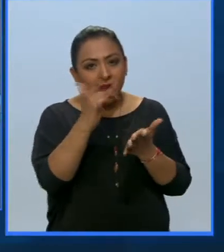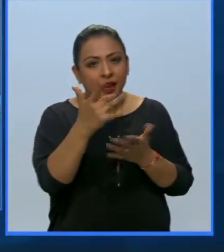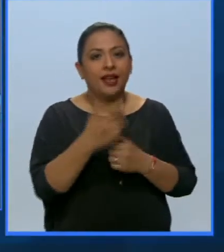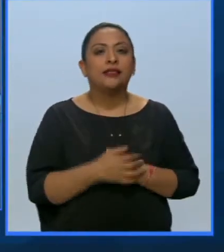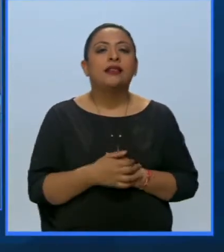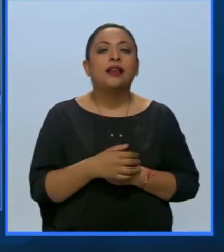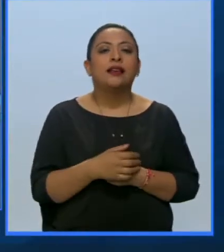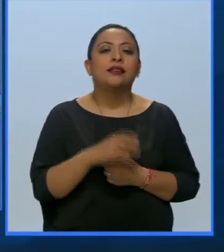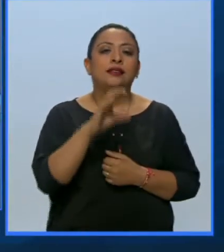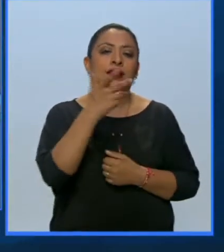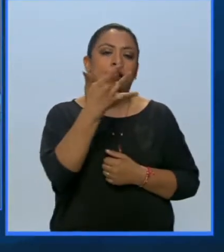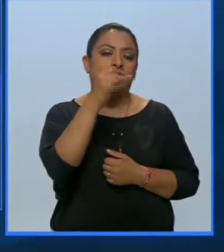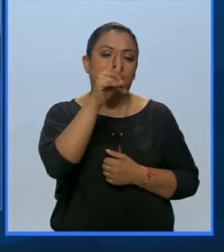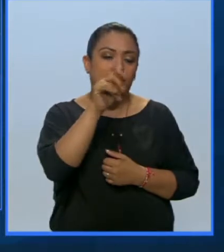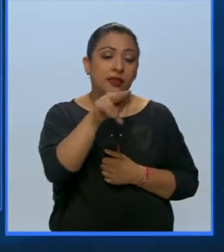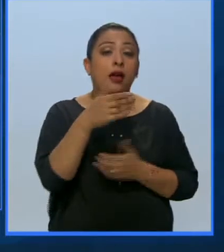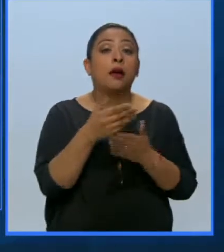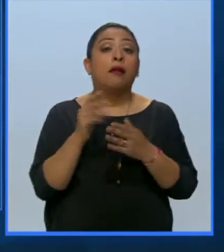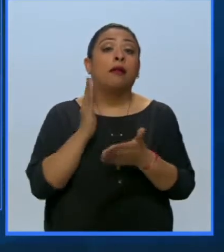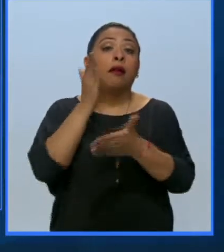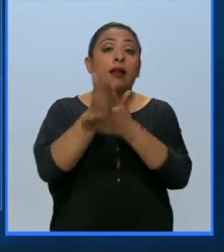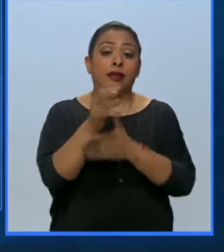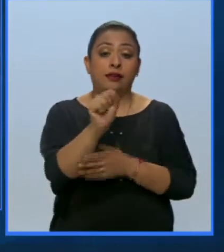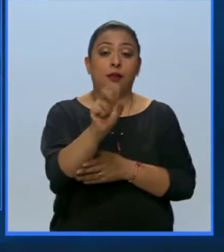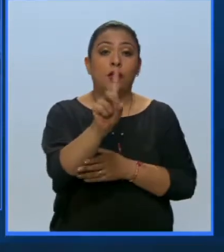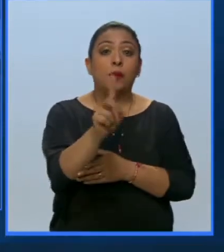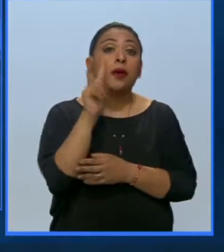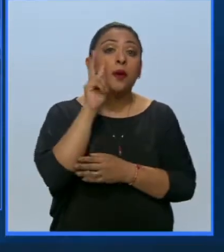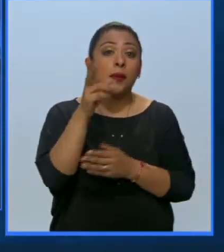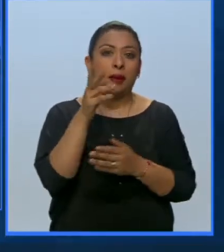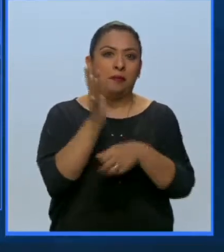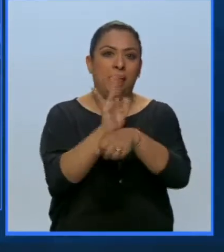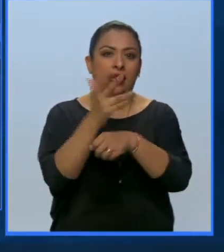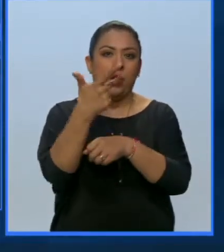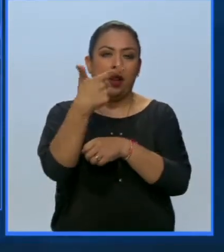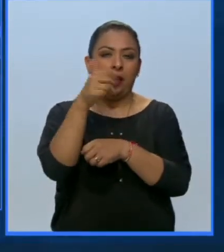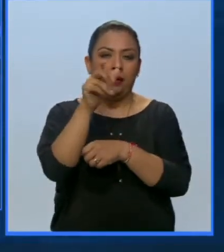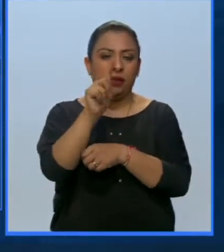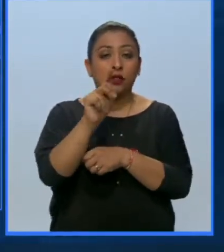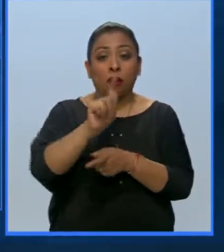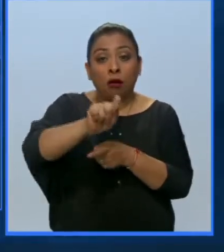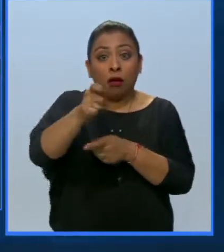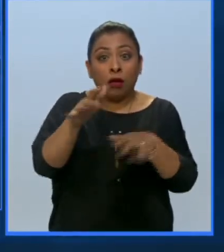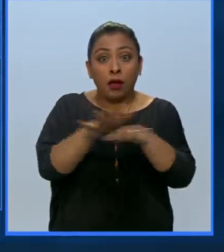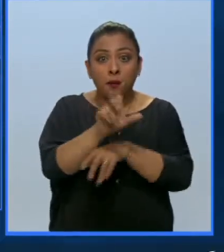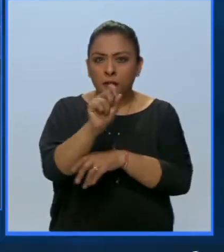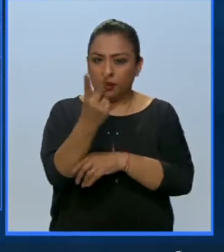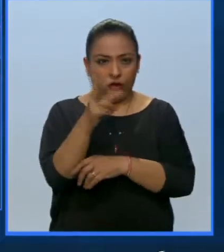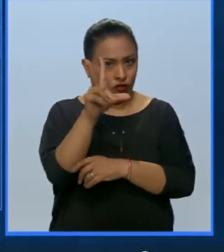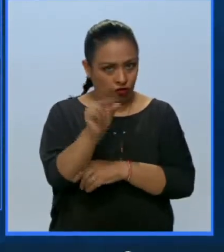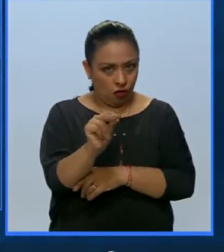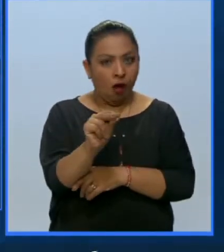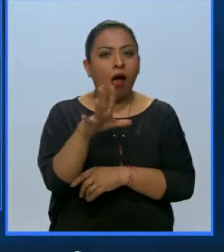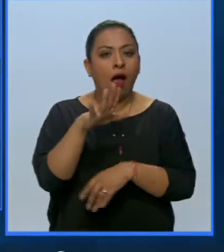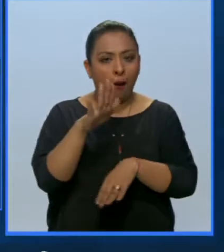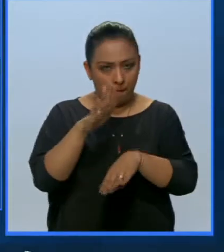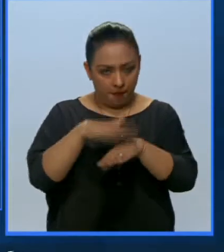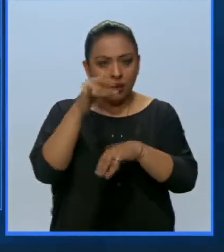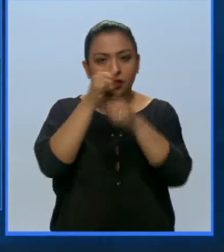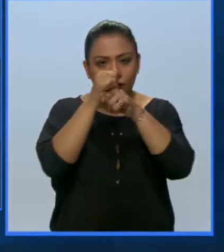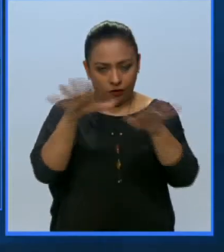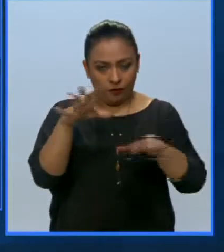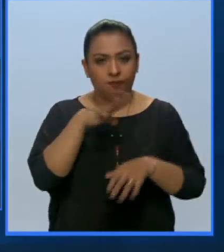ti, Julio. Cristian Ferrer, vayan a ver este fin de semana La habitación, pero no le cambien a Canal 22. porque hay mucha más